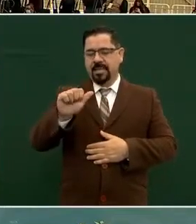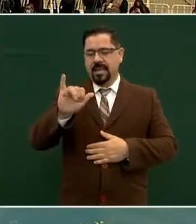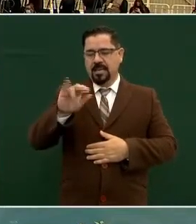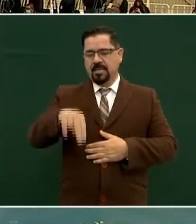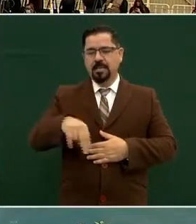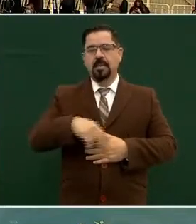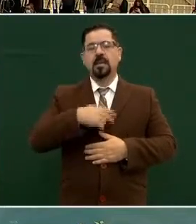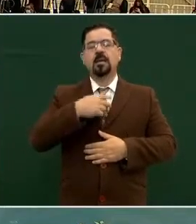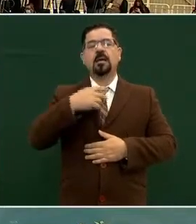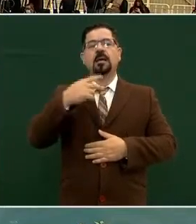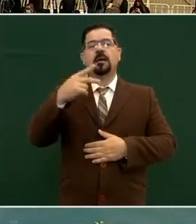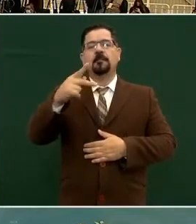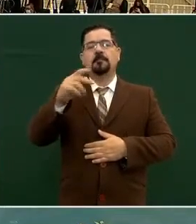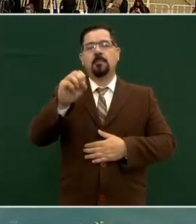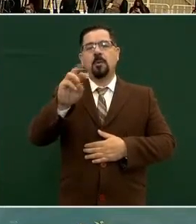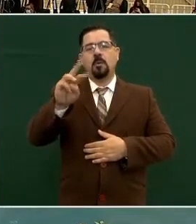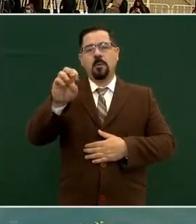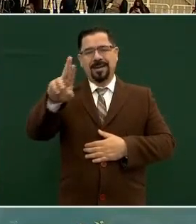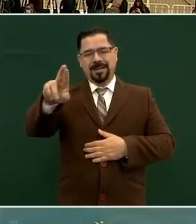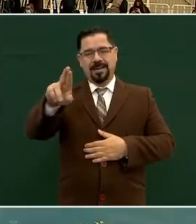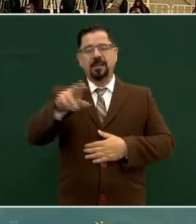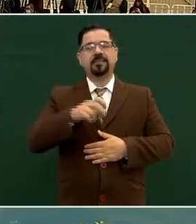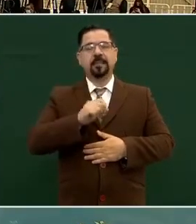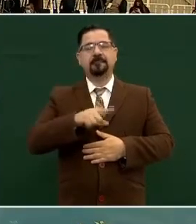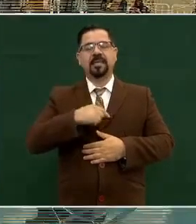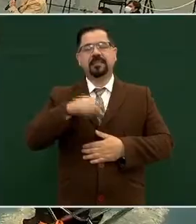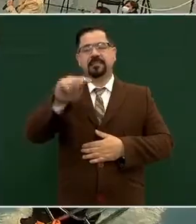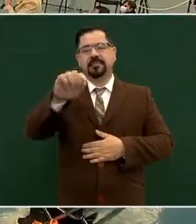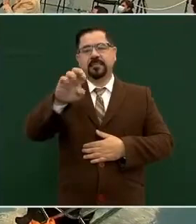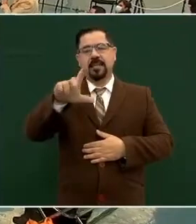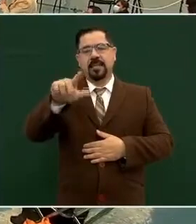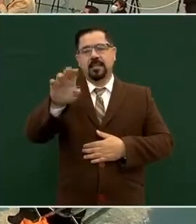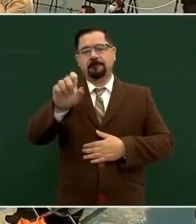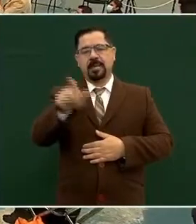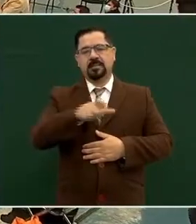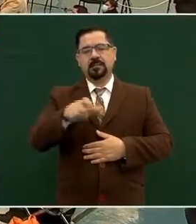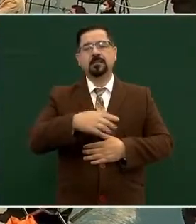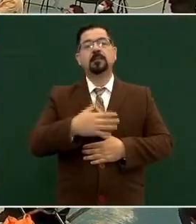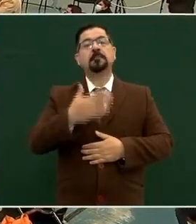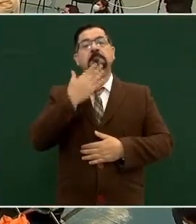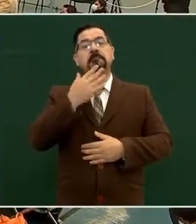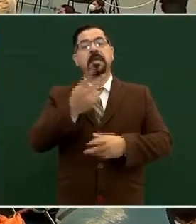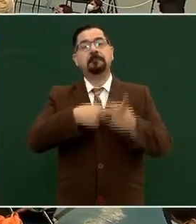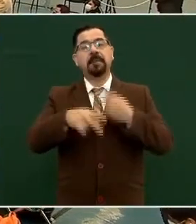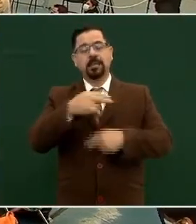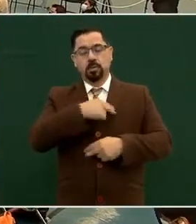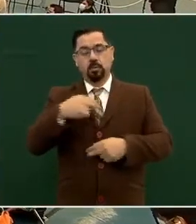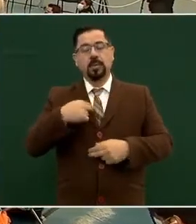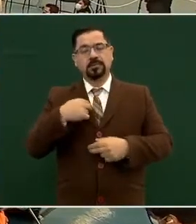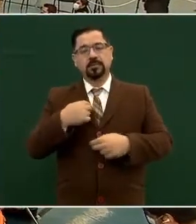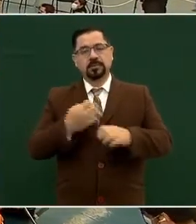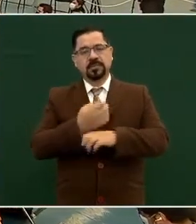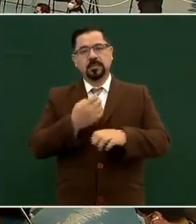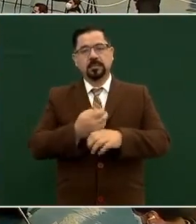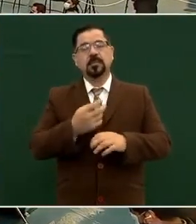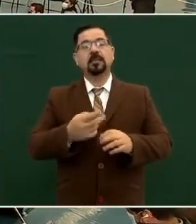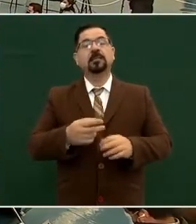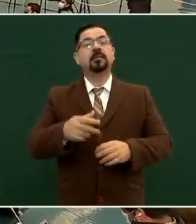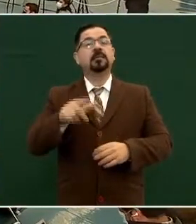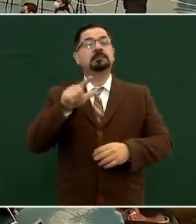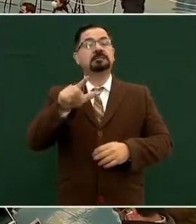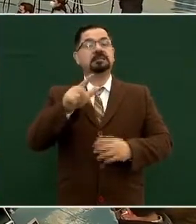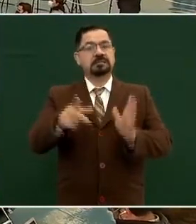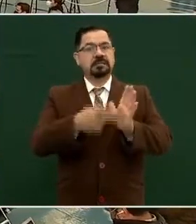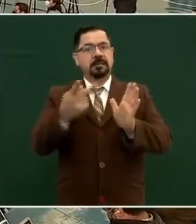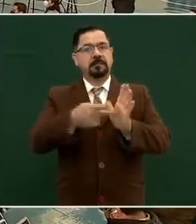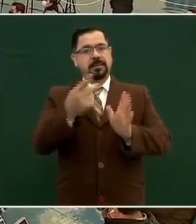Power, Radio Sonora y Telemax. Bueno, primero que nada, señor presidente, bienvenido a nuestro estado por 17ª ocasión, si no me